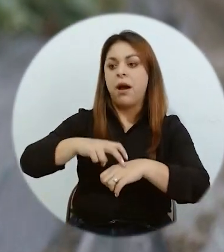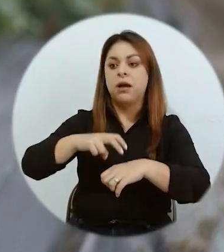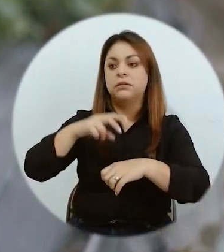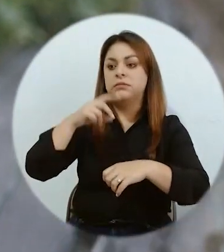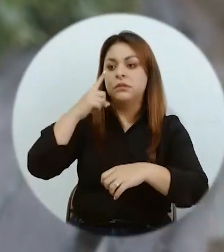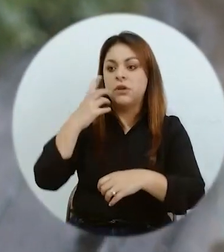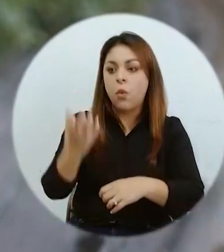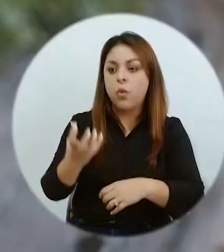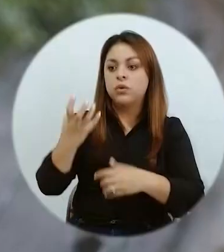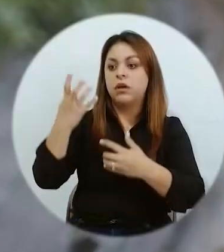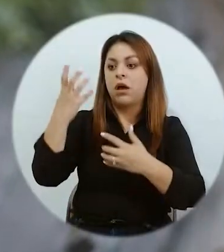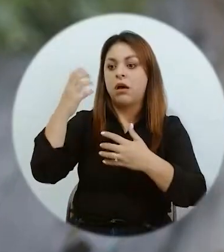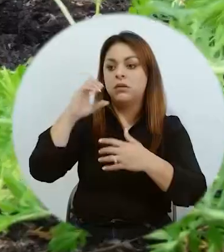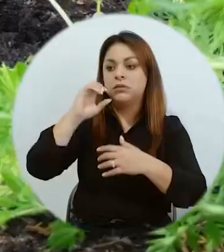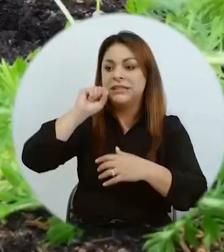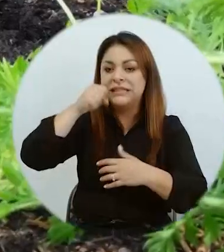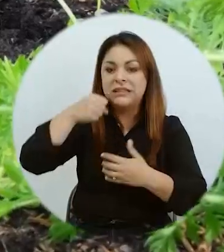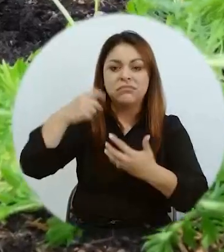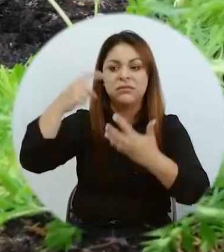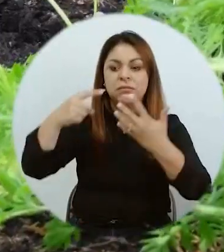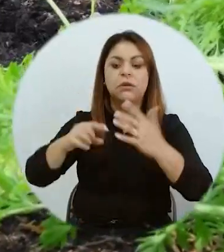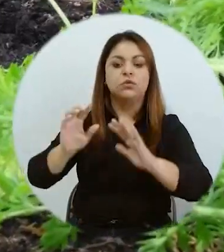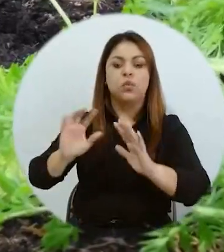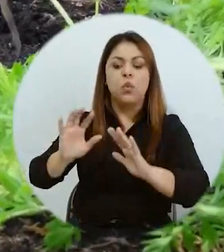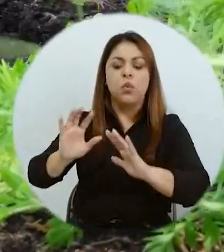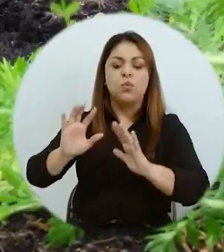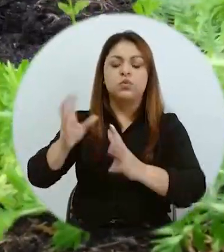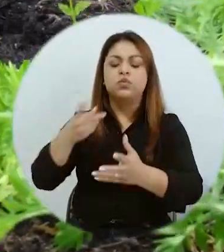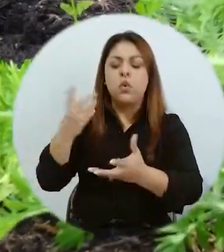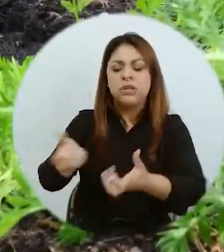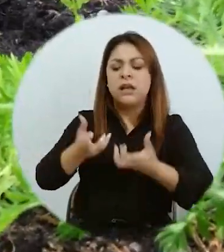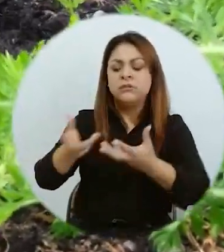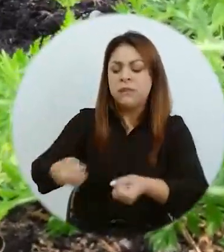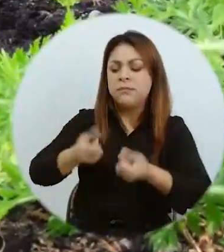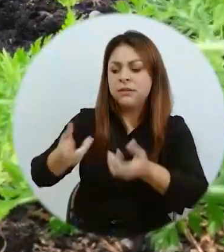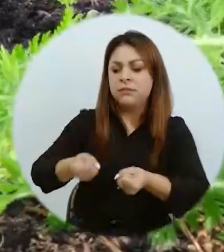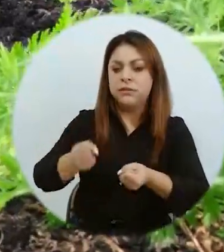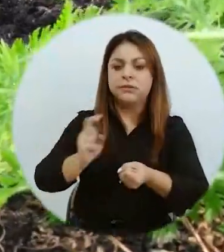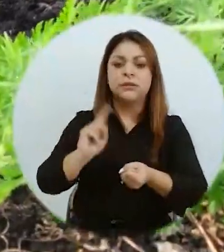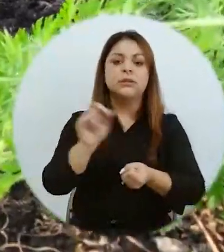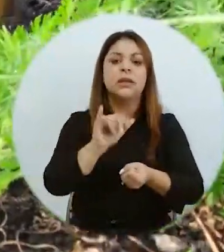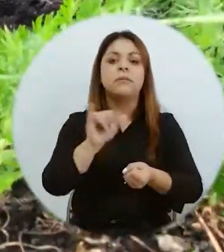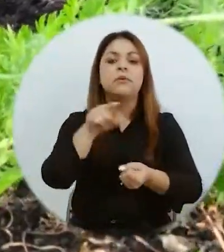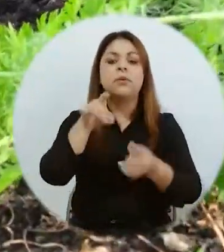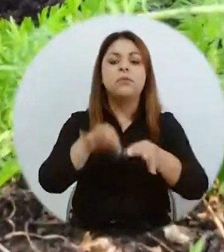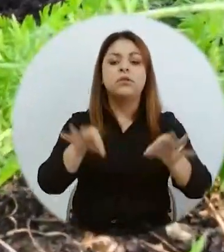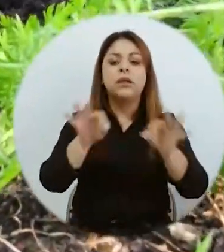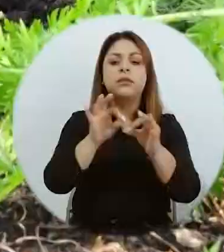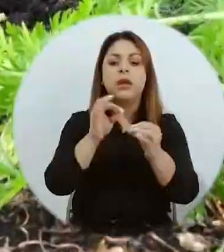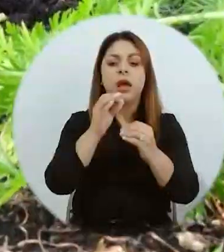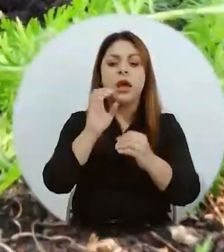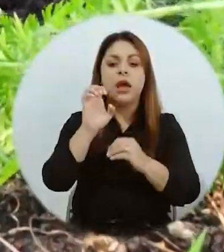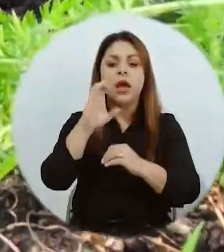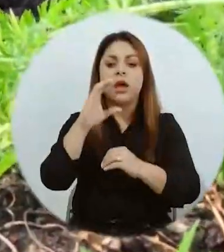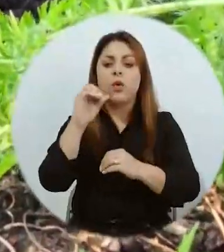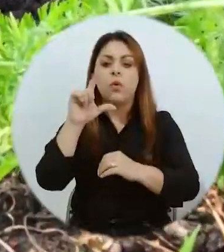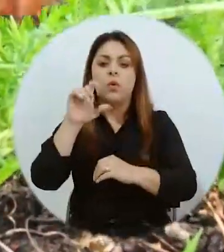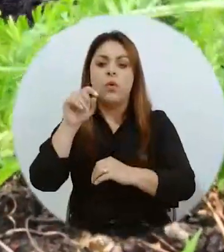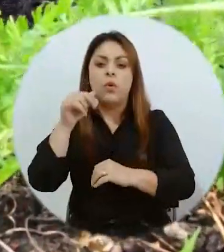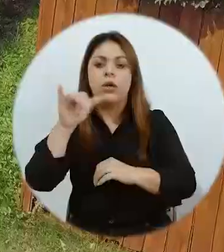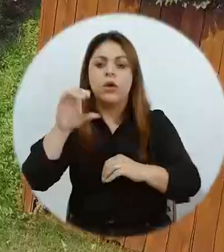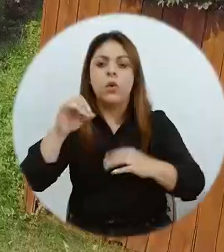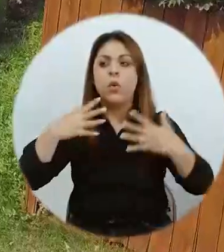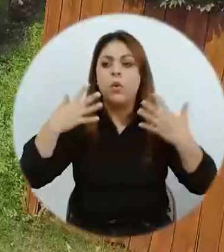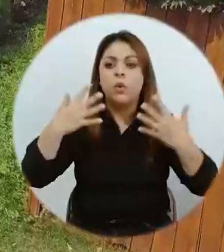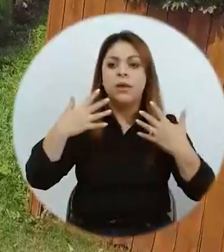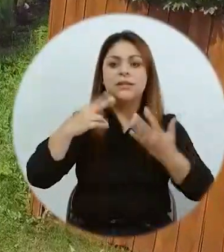zanahoria o lo que sea, sino que usted está cultivando los alimentos en un contexto ecológico. Usted debe preocuparse por nutrir el suelo, debe preocuparse